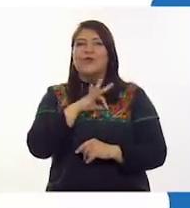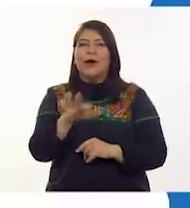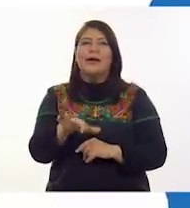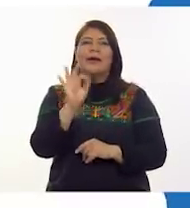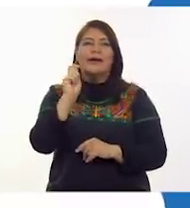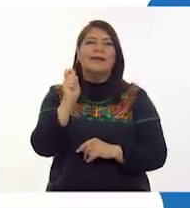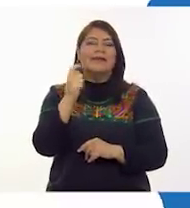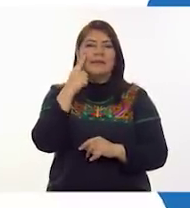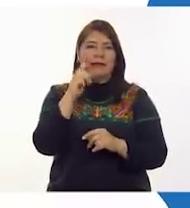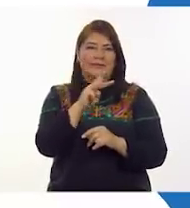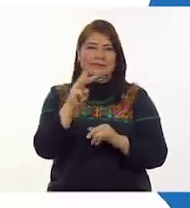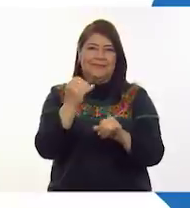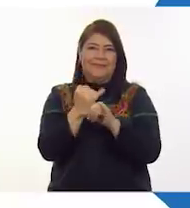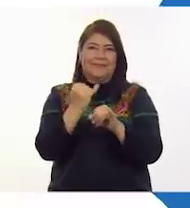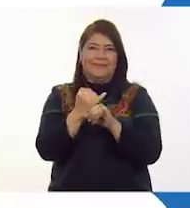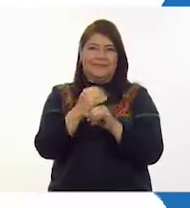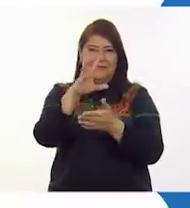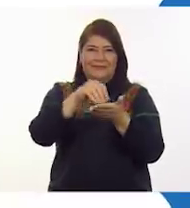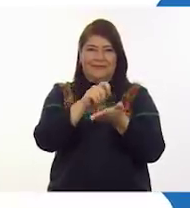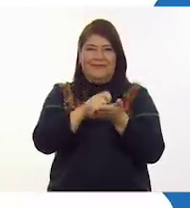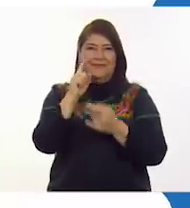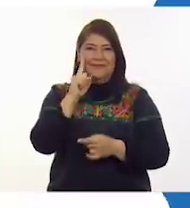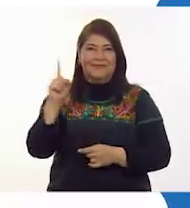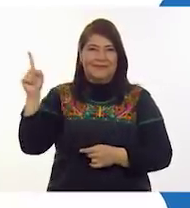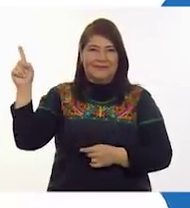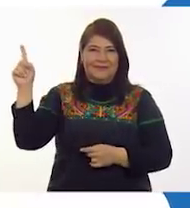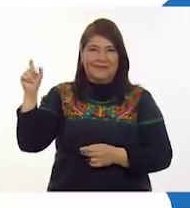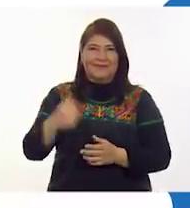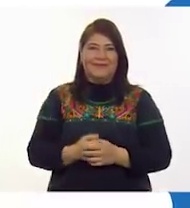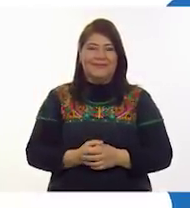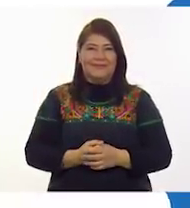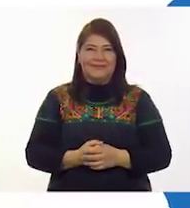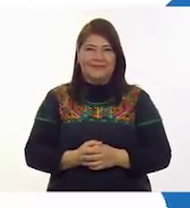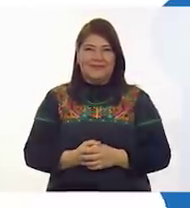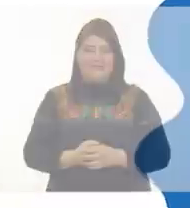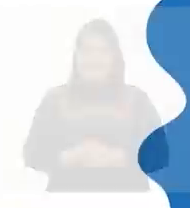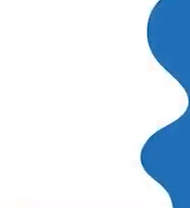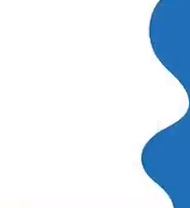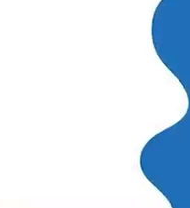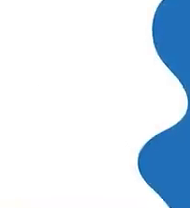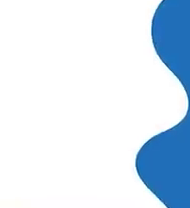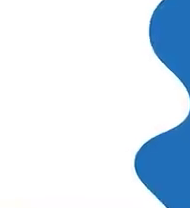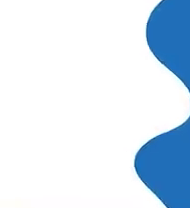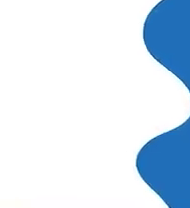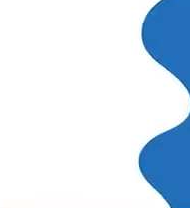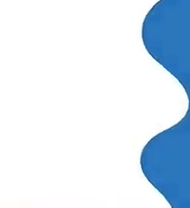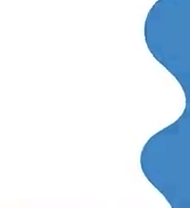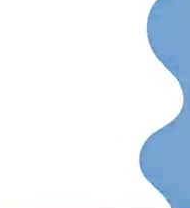puedes encontrar en la siguiente liga: aprendeencasa.cep.gov.mx.